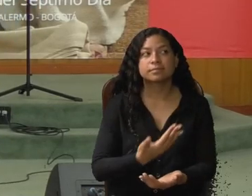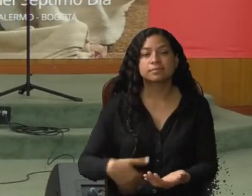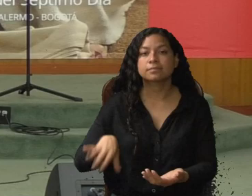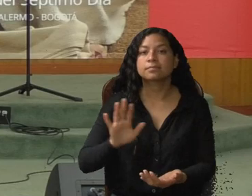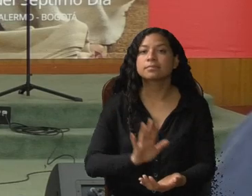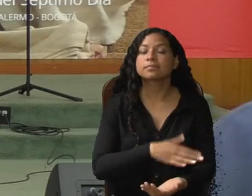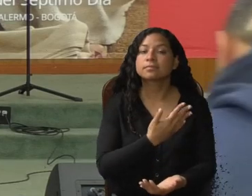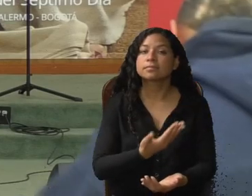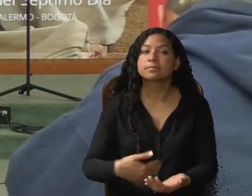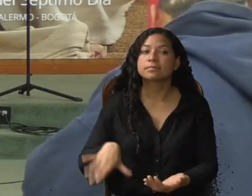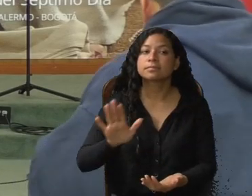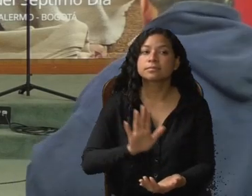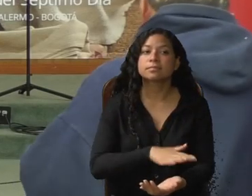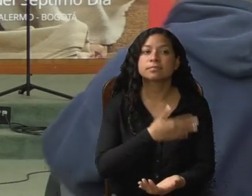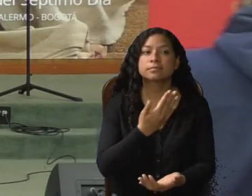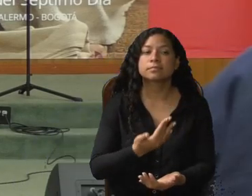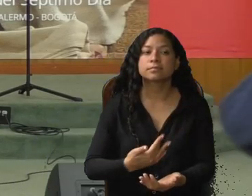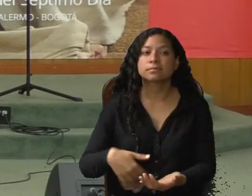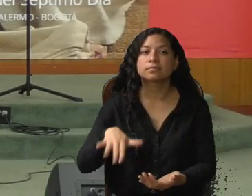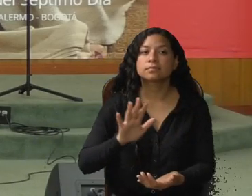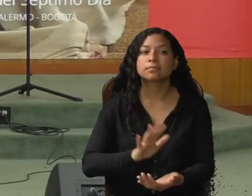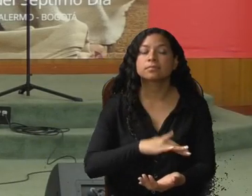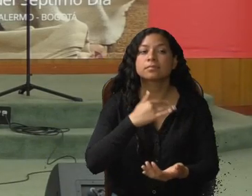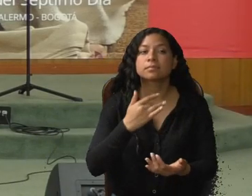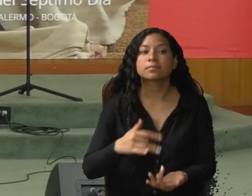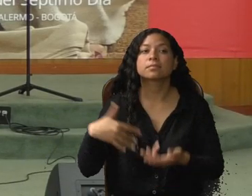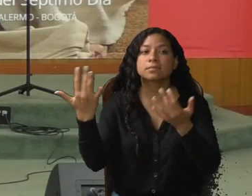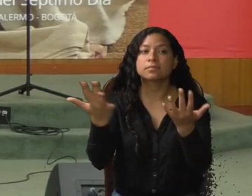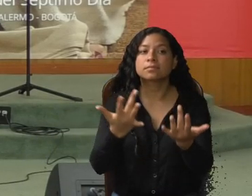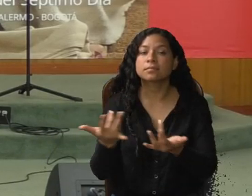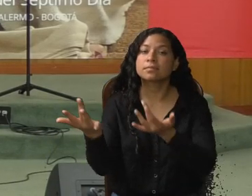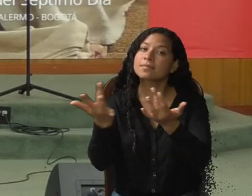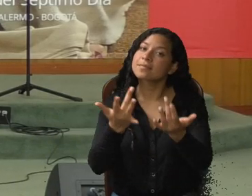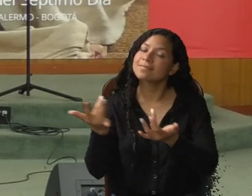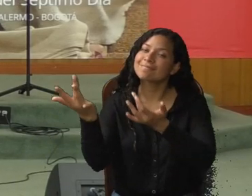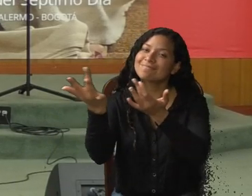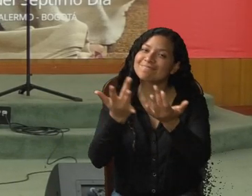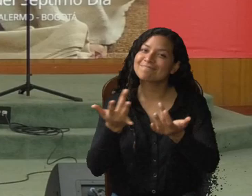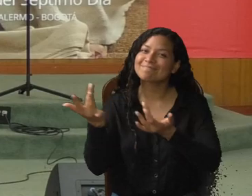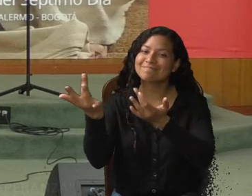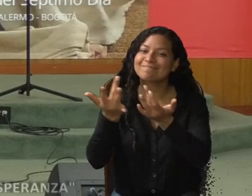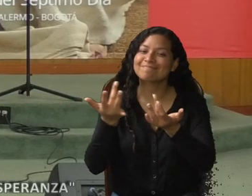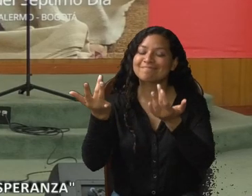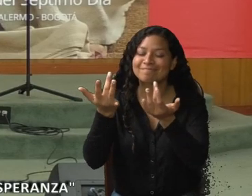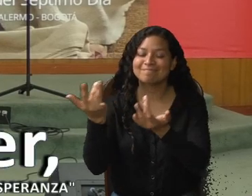Una Esperanza.